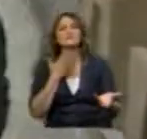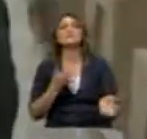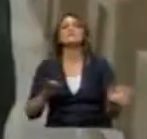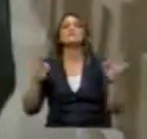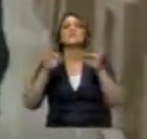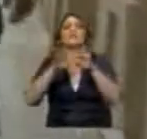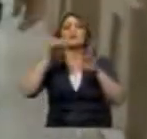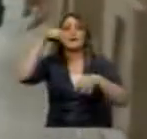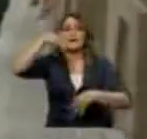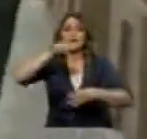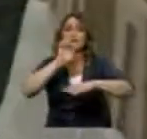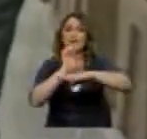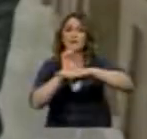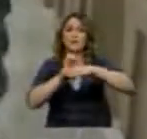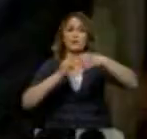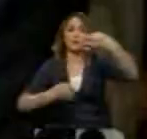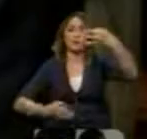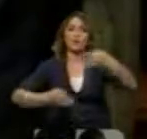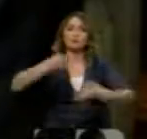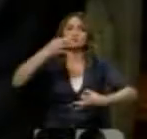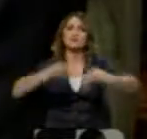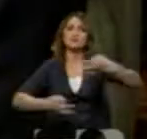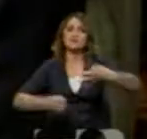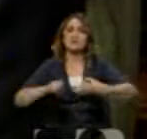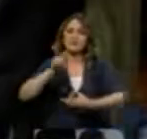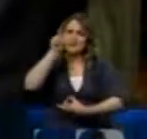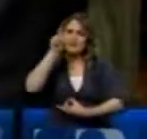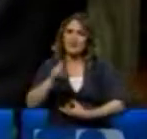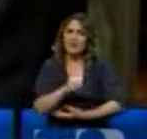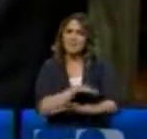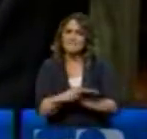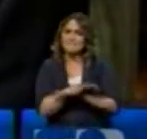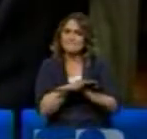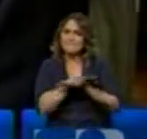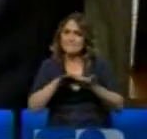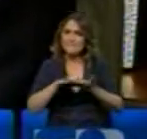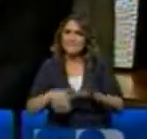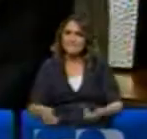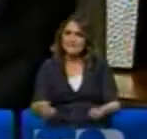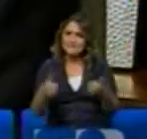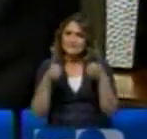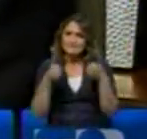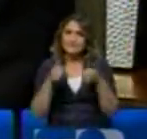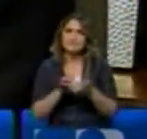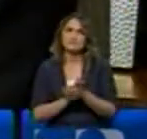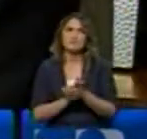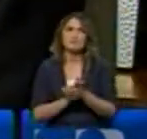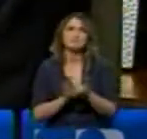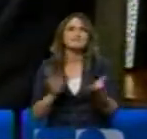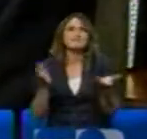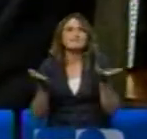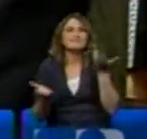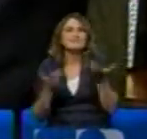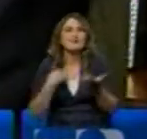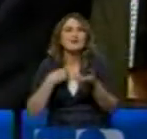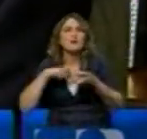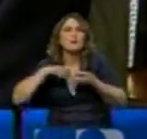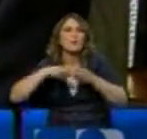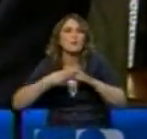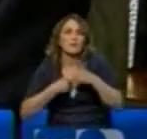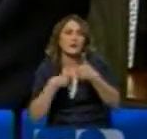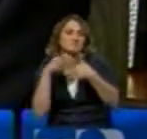la justicia no será un camino fácil. Hay muchos elementos en juego. Uno, puede haber una investigación